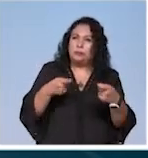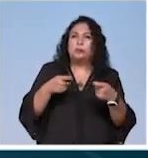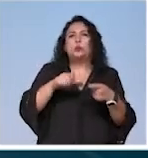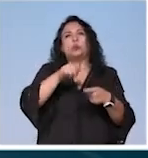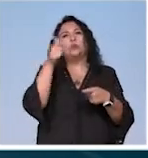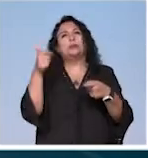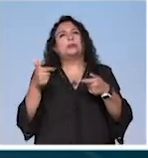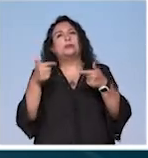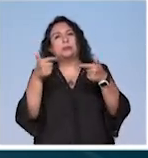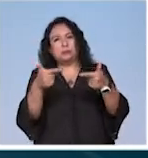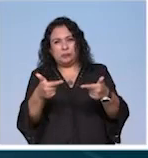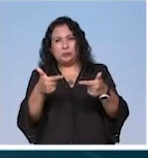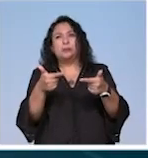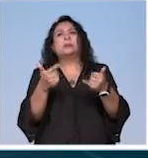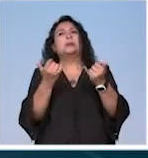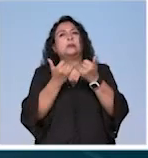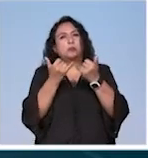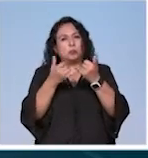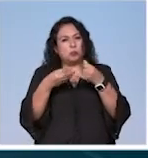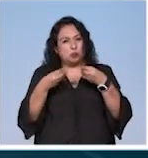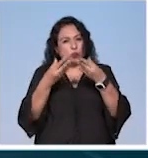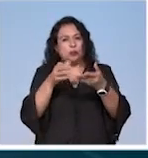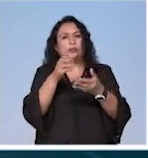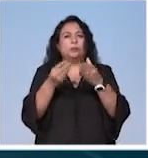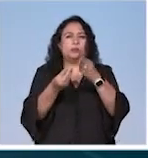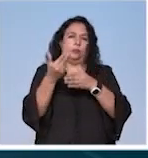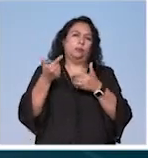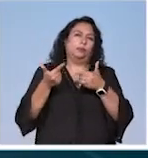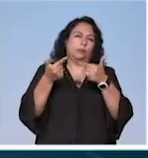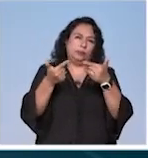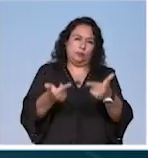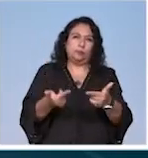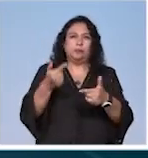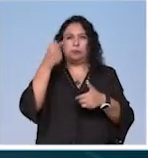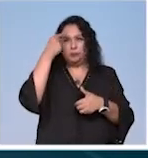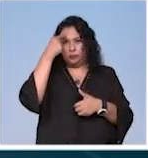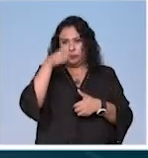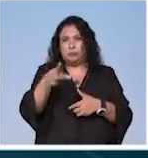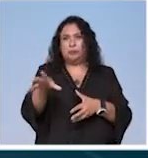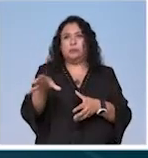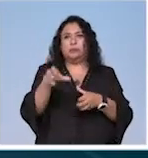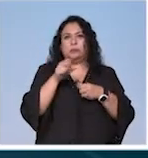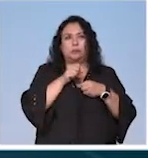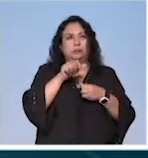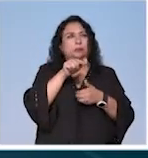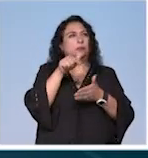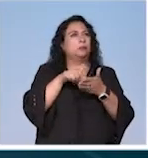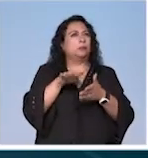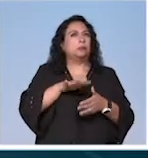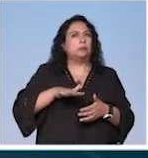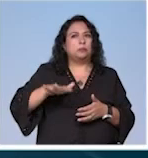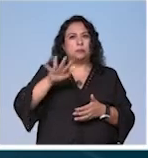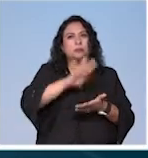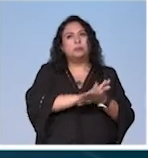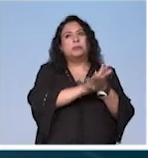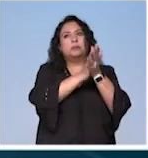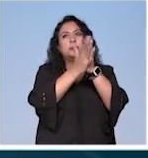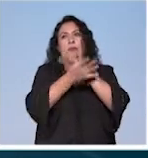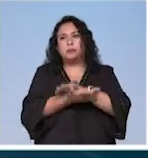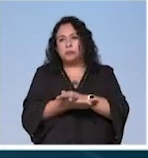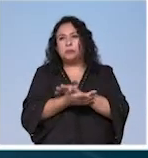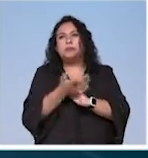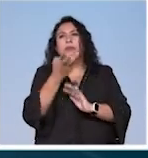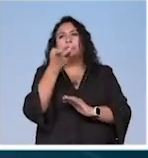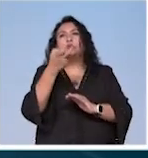otras generaciones han cedido a las nuevas generaciones para que se apropien del espacio y lo conviertan en